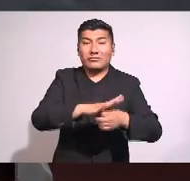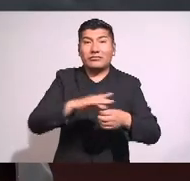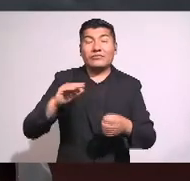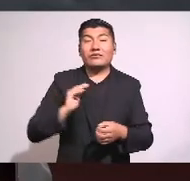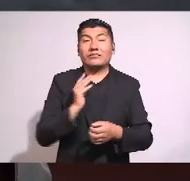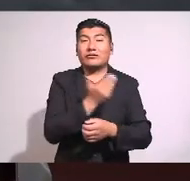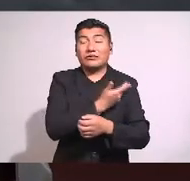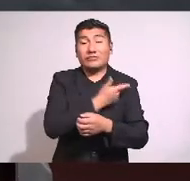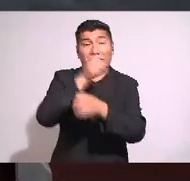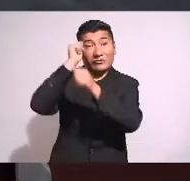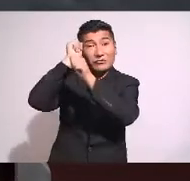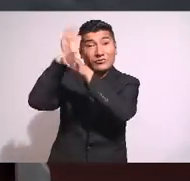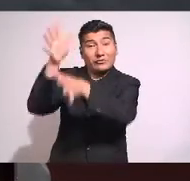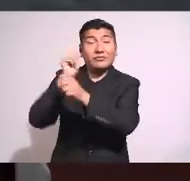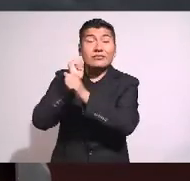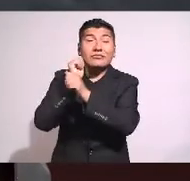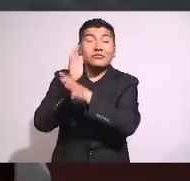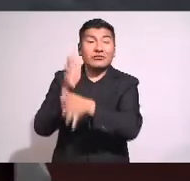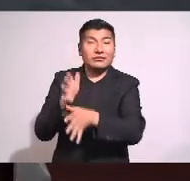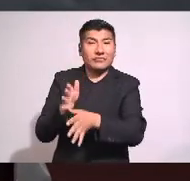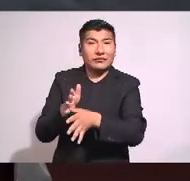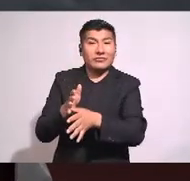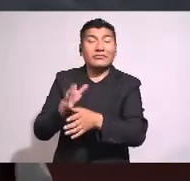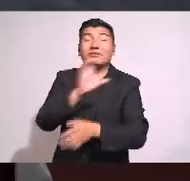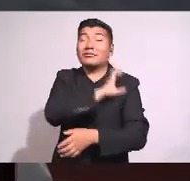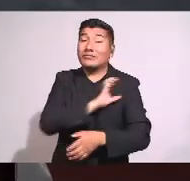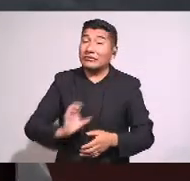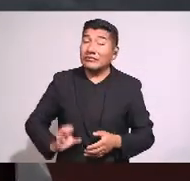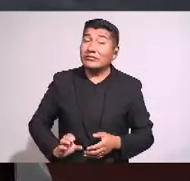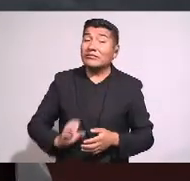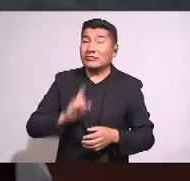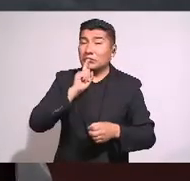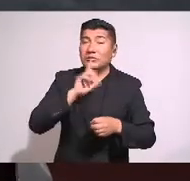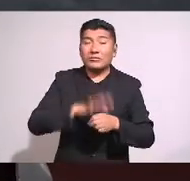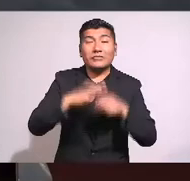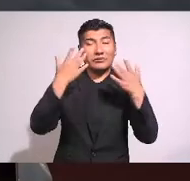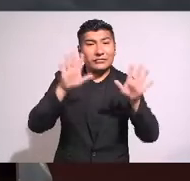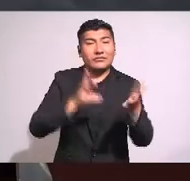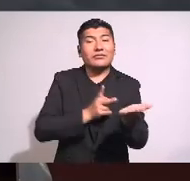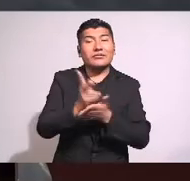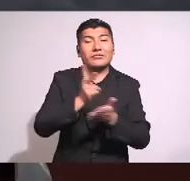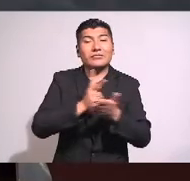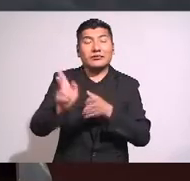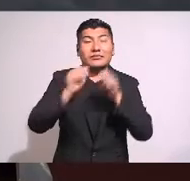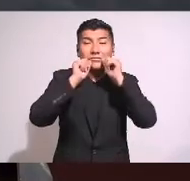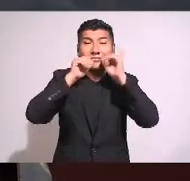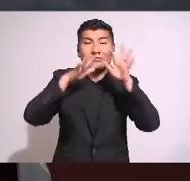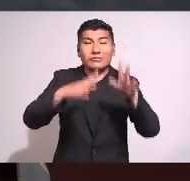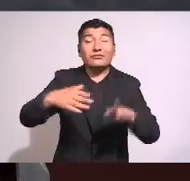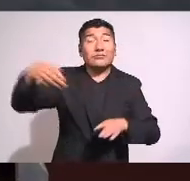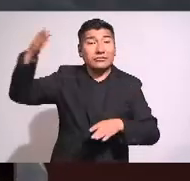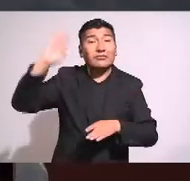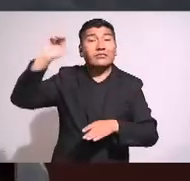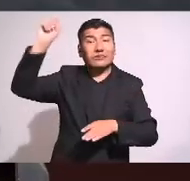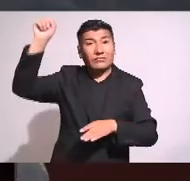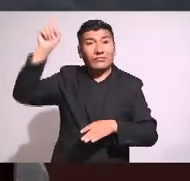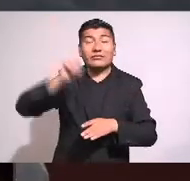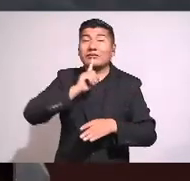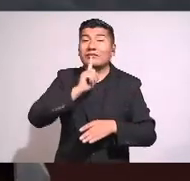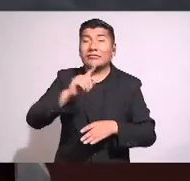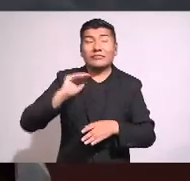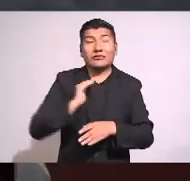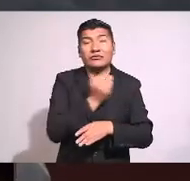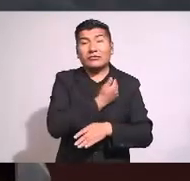nuestros padres. Cristo es la promesa realizada de la bendición de Dios. Es